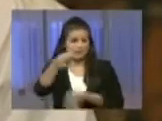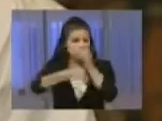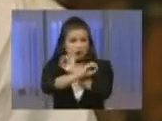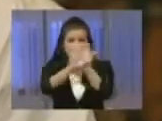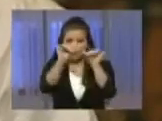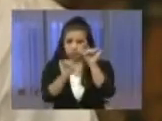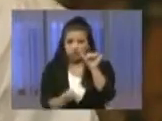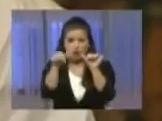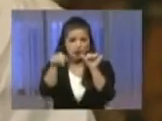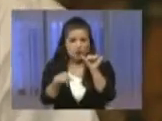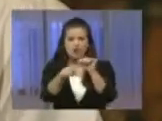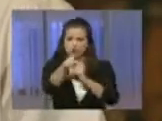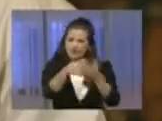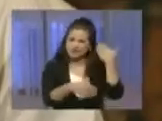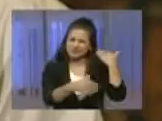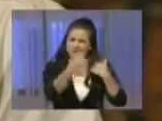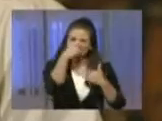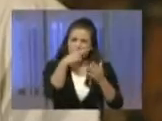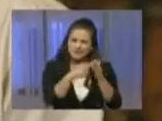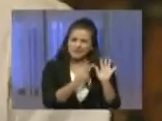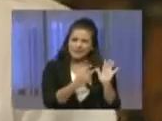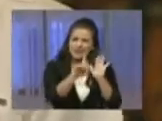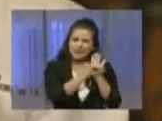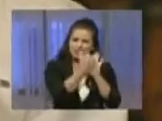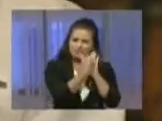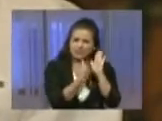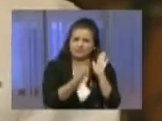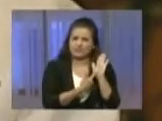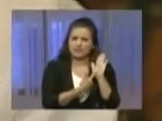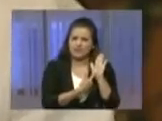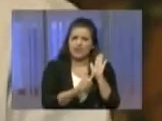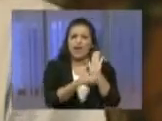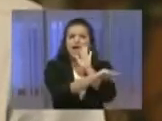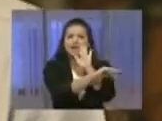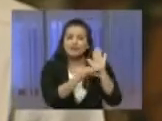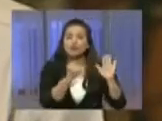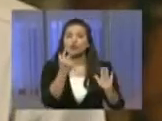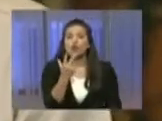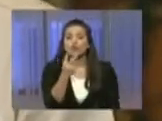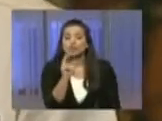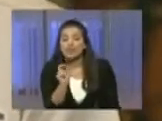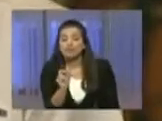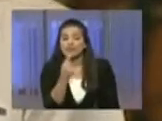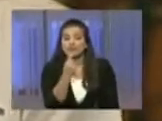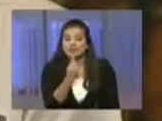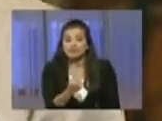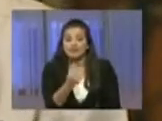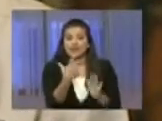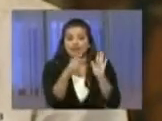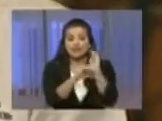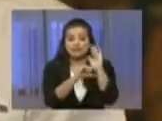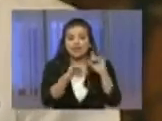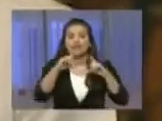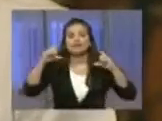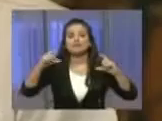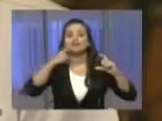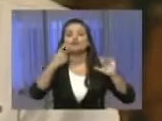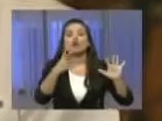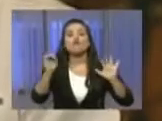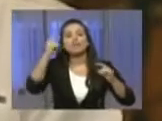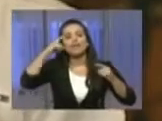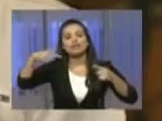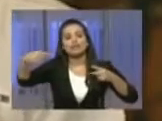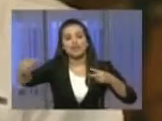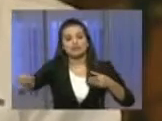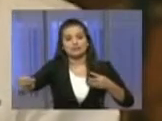desde el año 2007 la norma dice artículo 30 caprile artículo 30 dice que son 90 días después